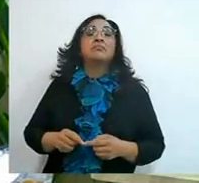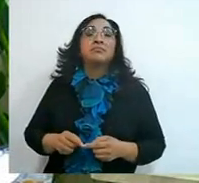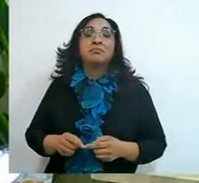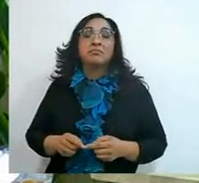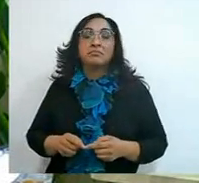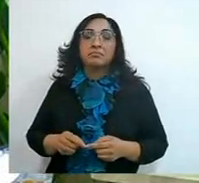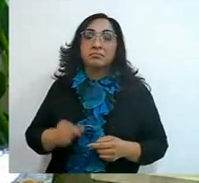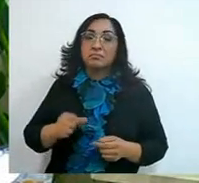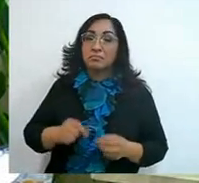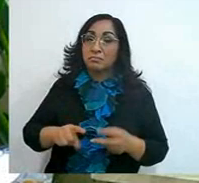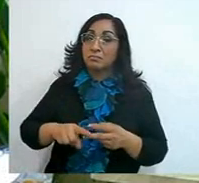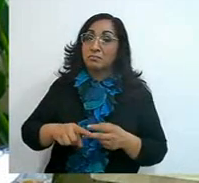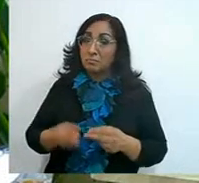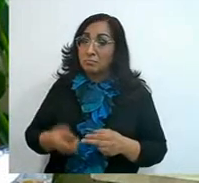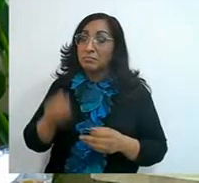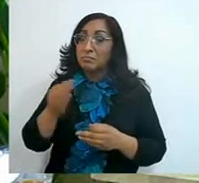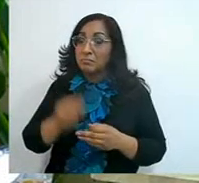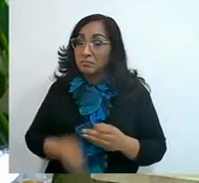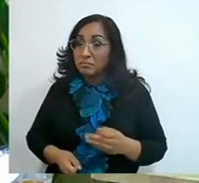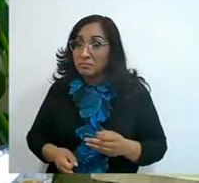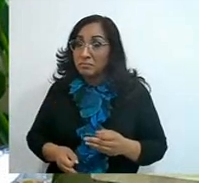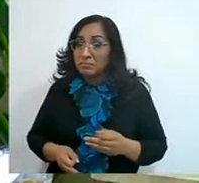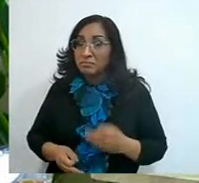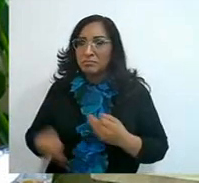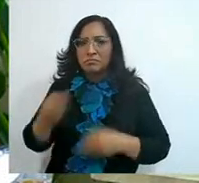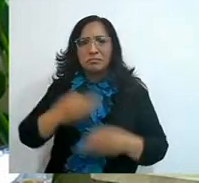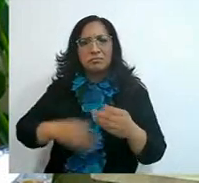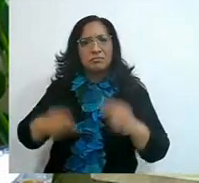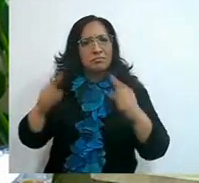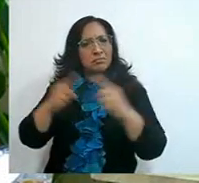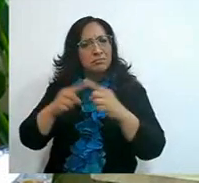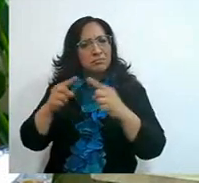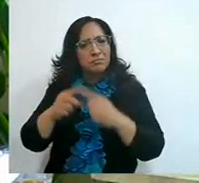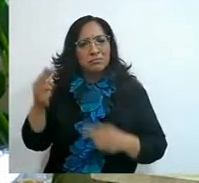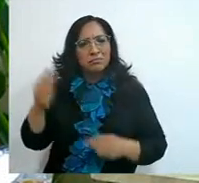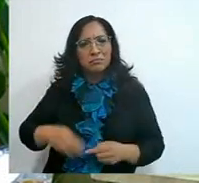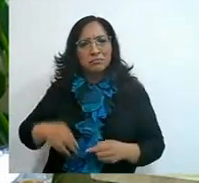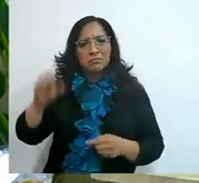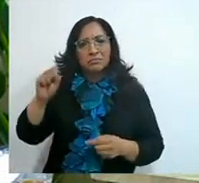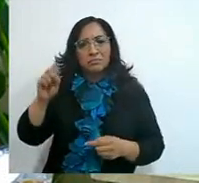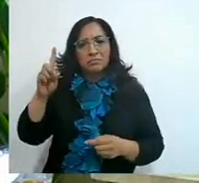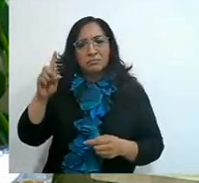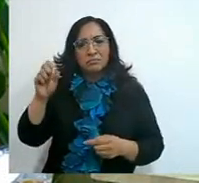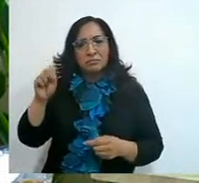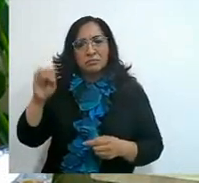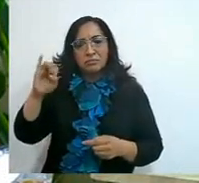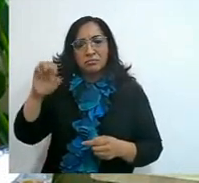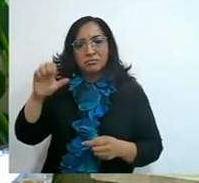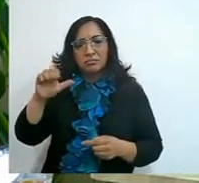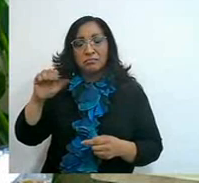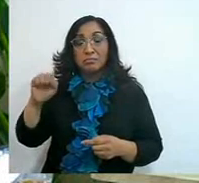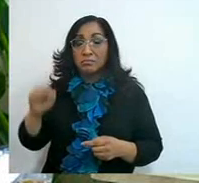la última iglesia es la que se mueve ahorita en todo el mundo, la Laodicea. Puro confort,